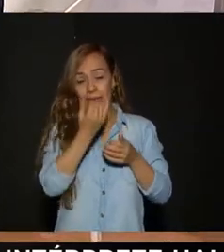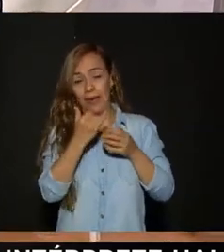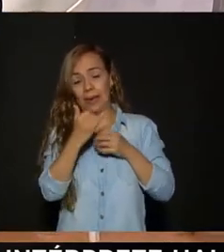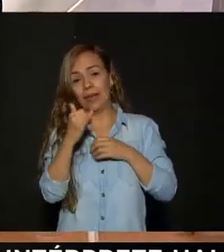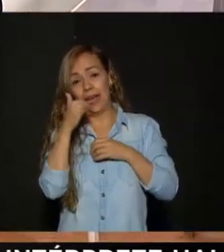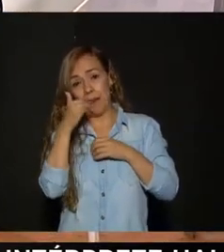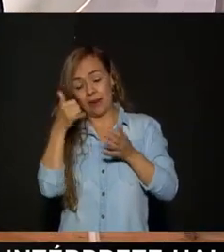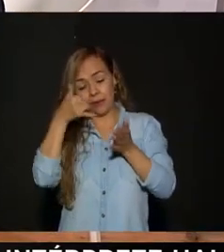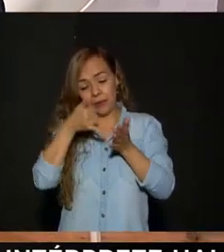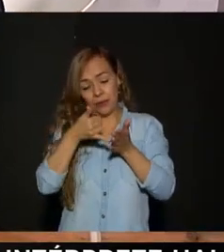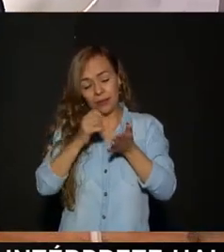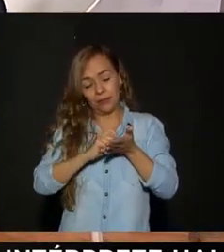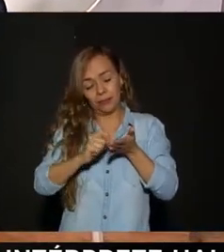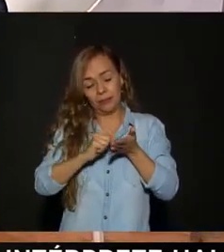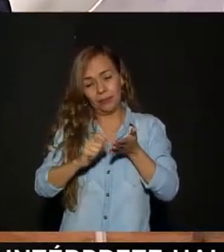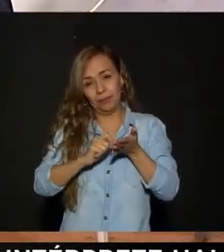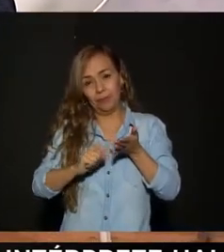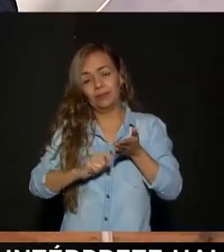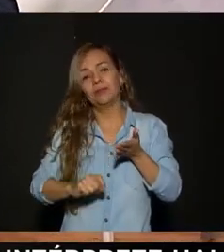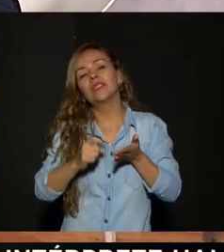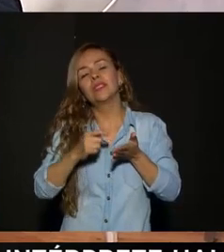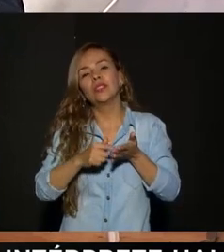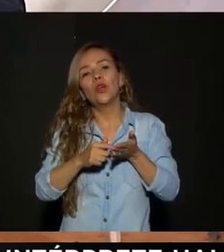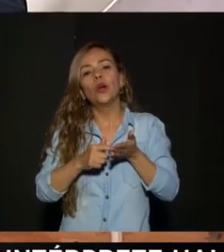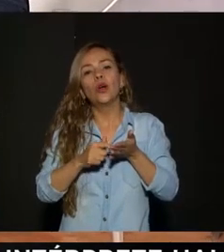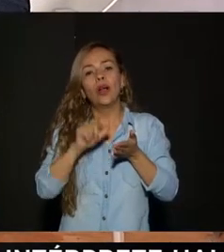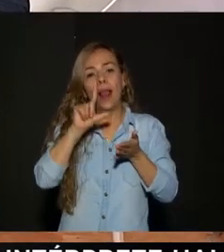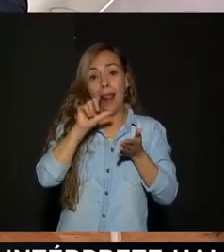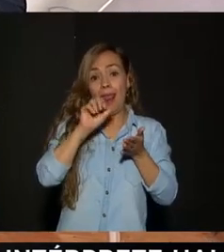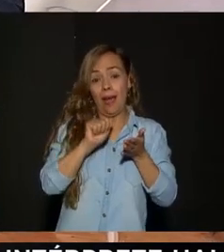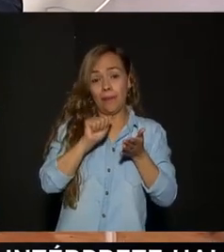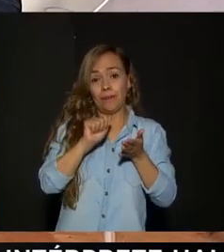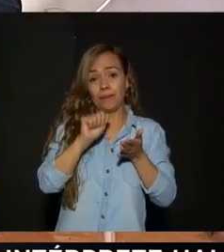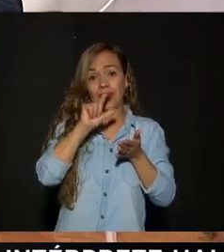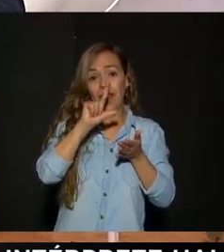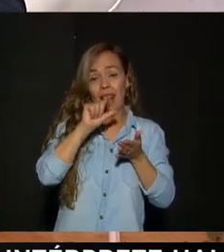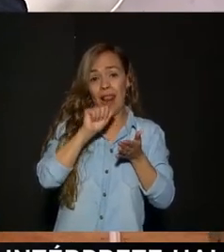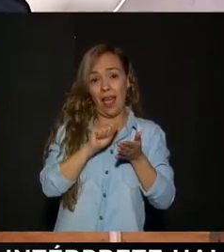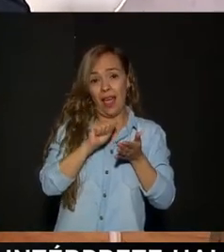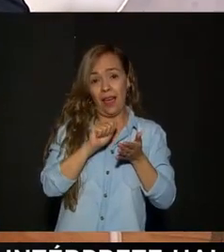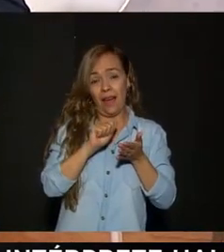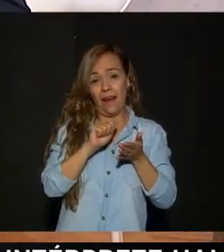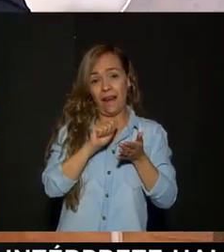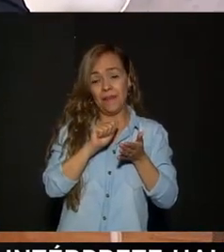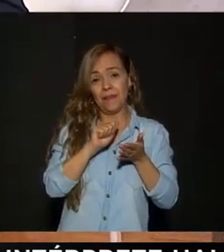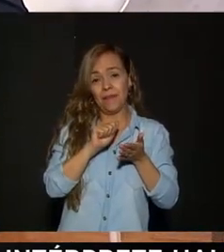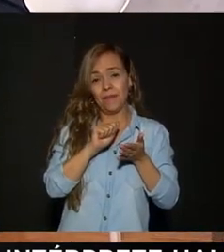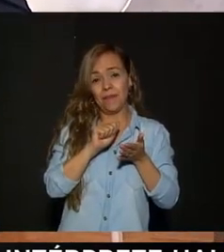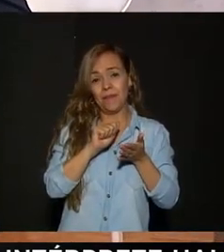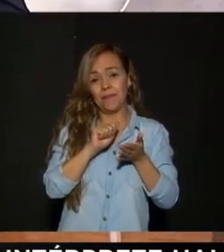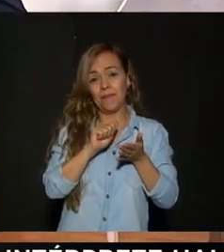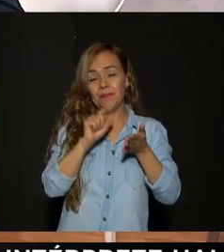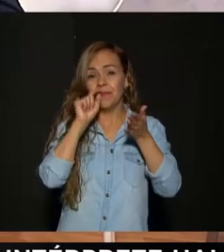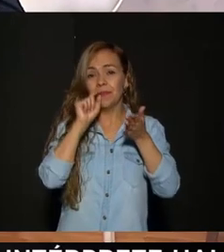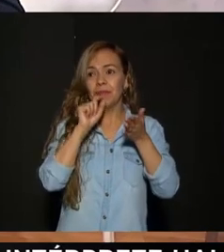escribo primero al revés y luego la muestro. Entonces, ¿qué fue lo que dije? La. La. La. La,